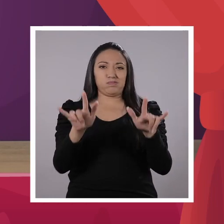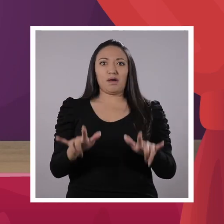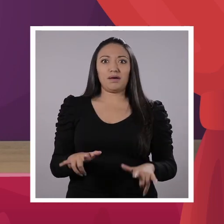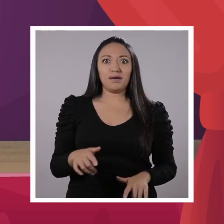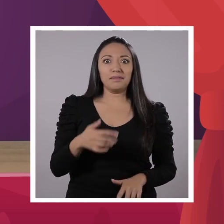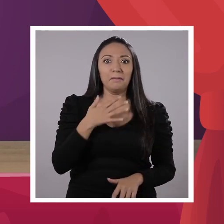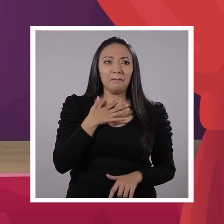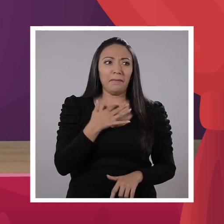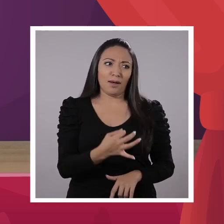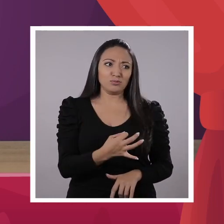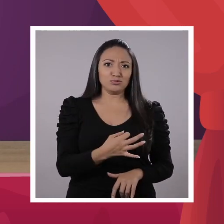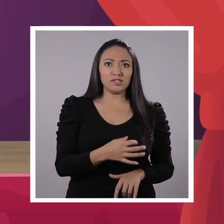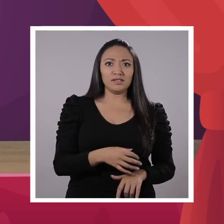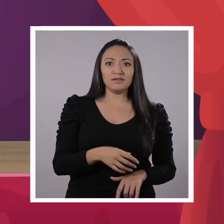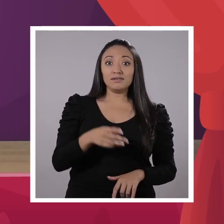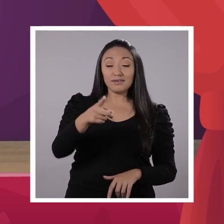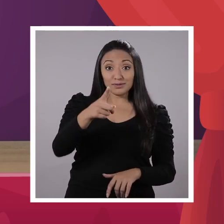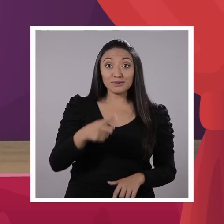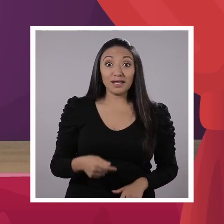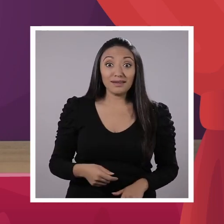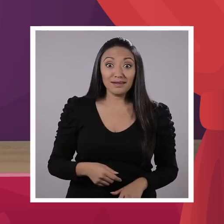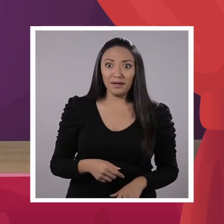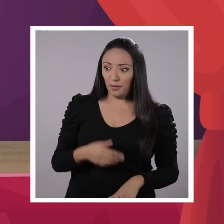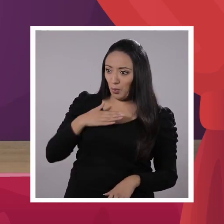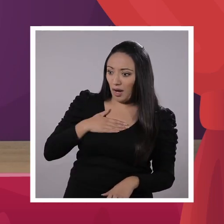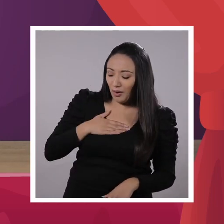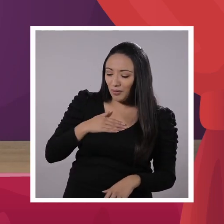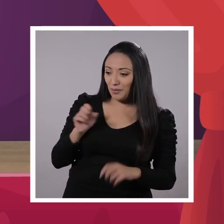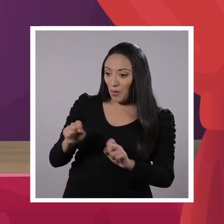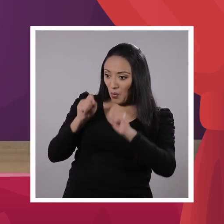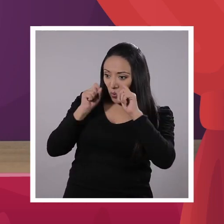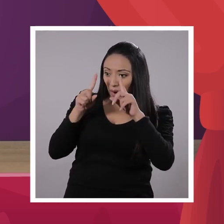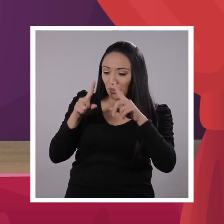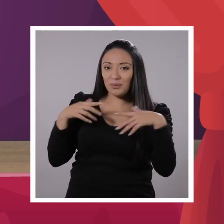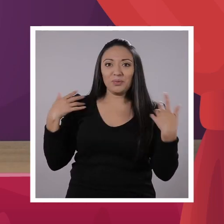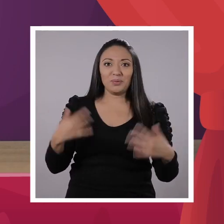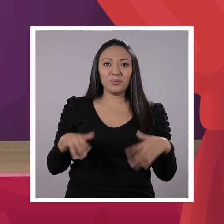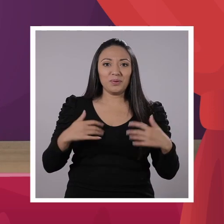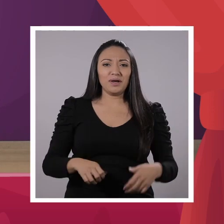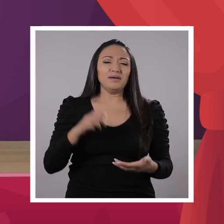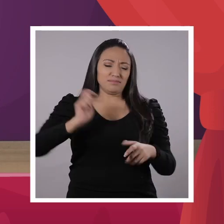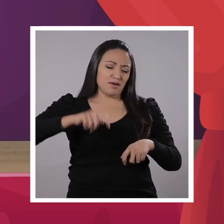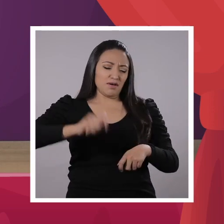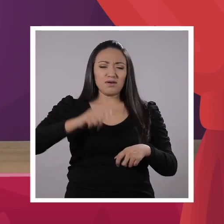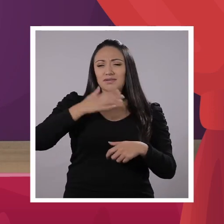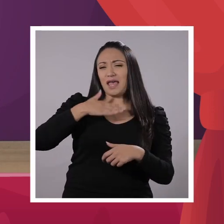encanta! ¿Qué les pareció? ¿Y ustedes cómo les fue? ¡Guau! Bella lo hizo genial.